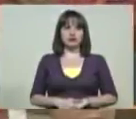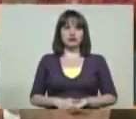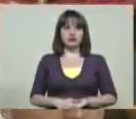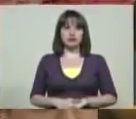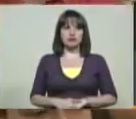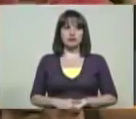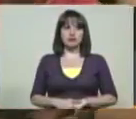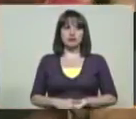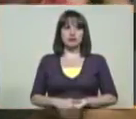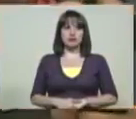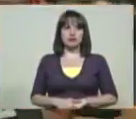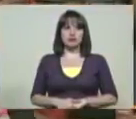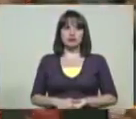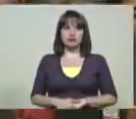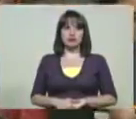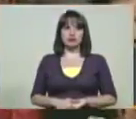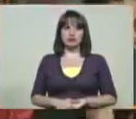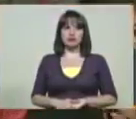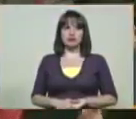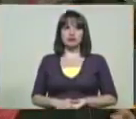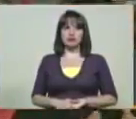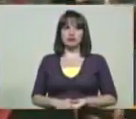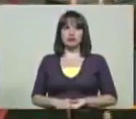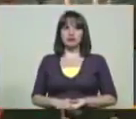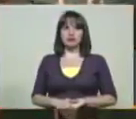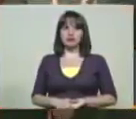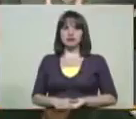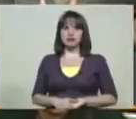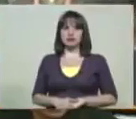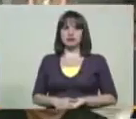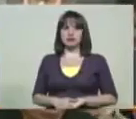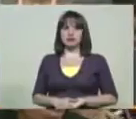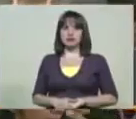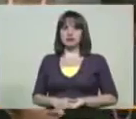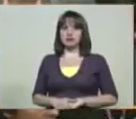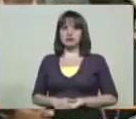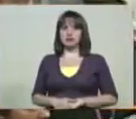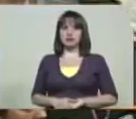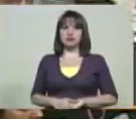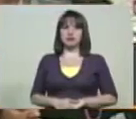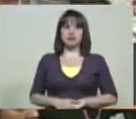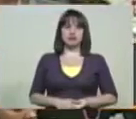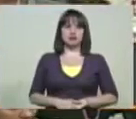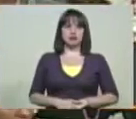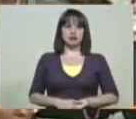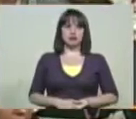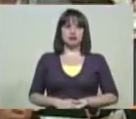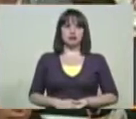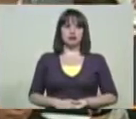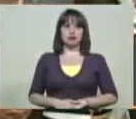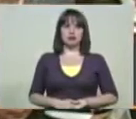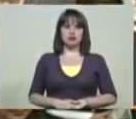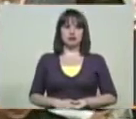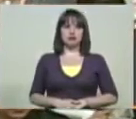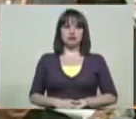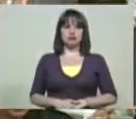compañeros invitados especiales fernando soto rojas párrocos esto entre los que veo de los invitados especiales